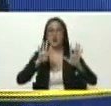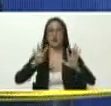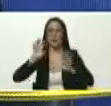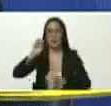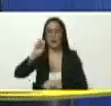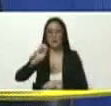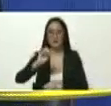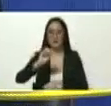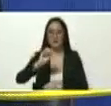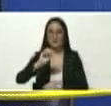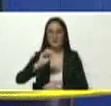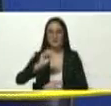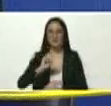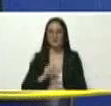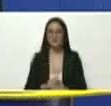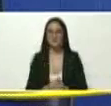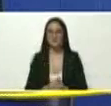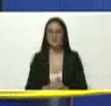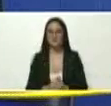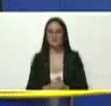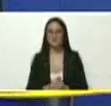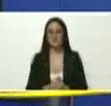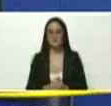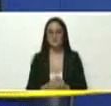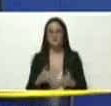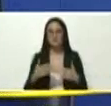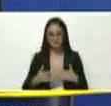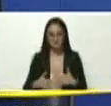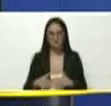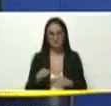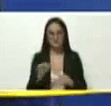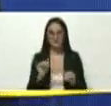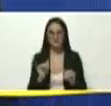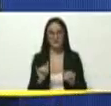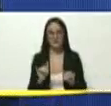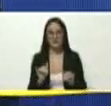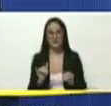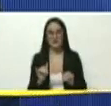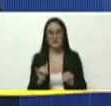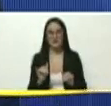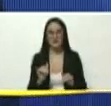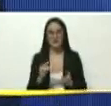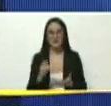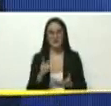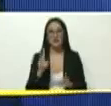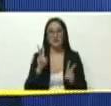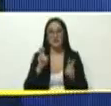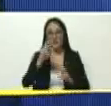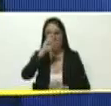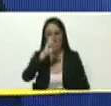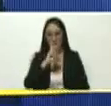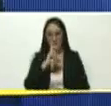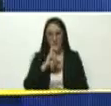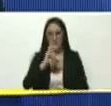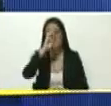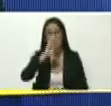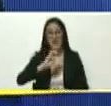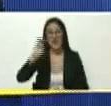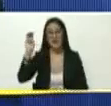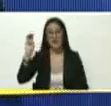1990, ya de cara a lo que sería el milenio, el nuevo milenio, y